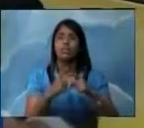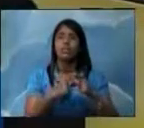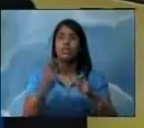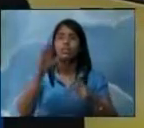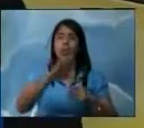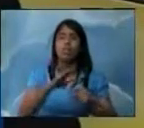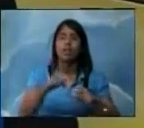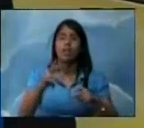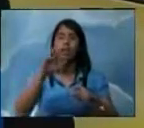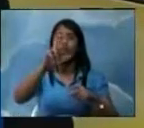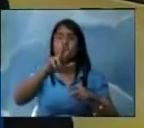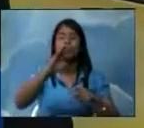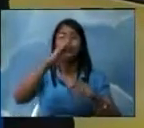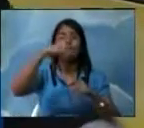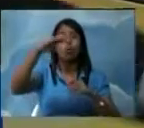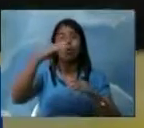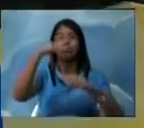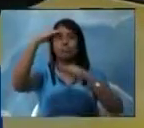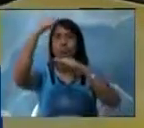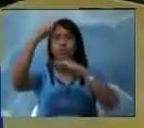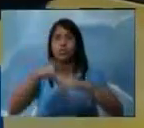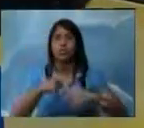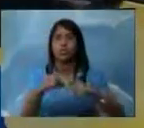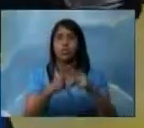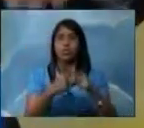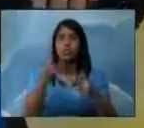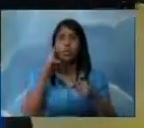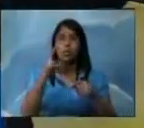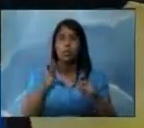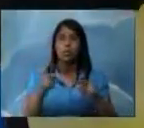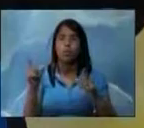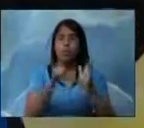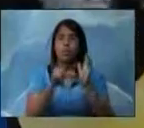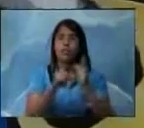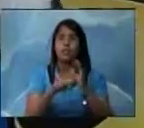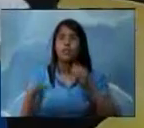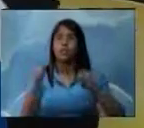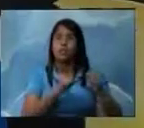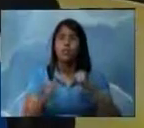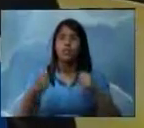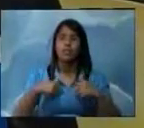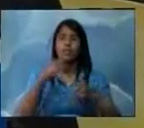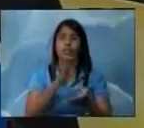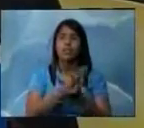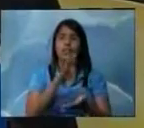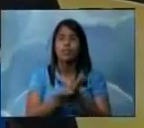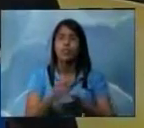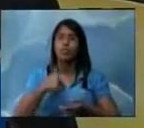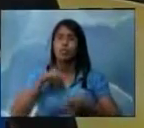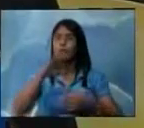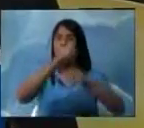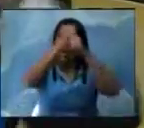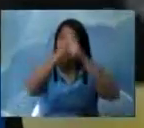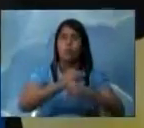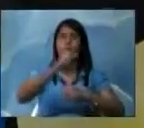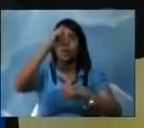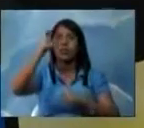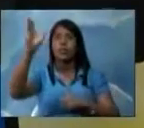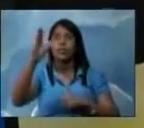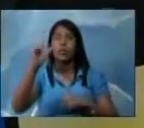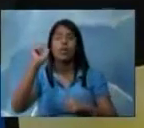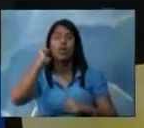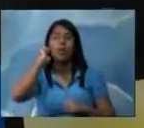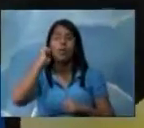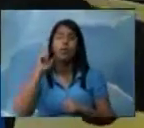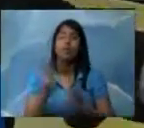el tercer o cuarto piso. Y yo veía cómo el liceo se movía. Pero yo tranquilo, yo estaba confiando en el Señor. Las